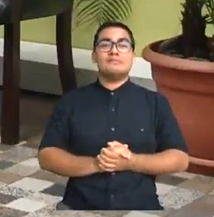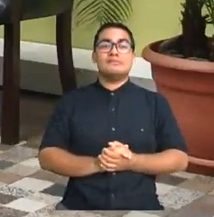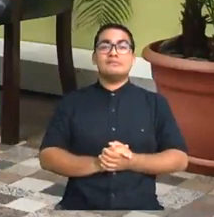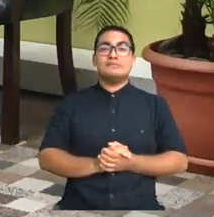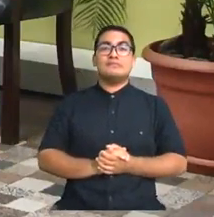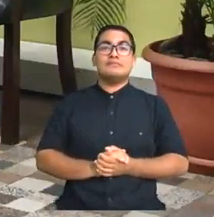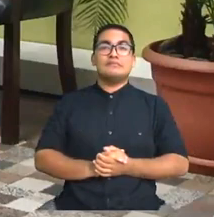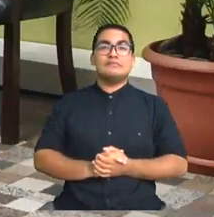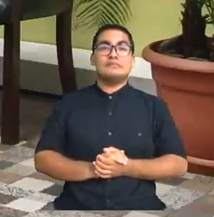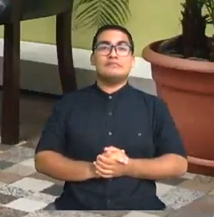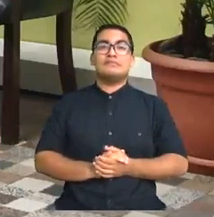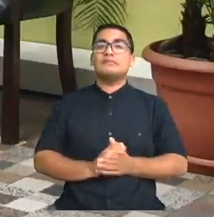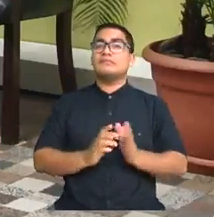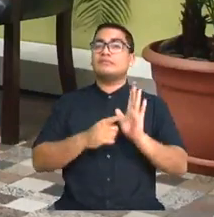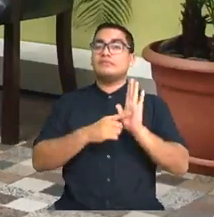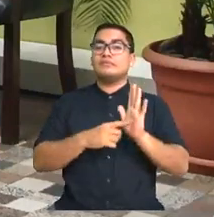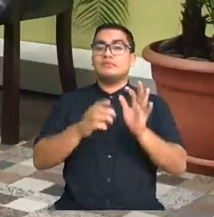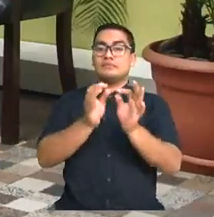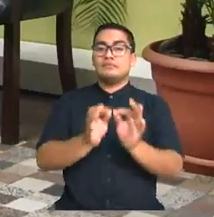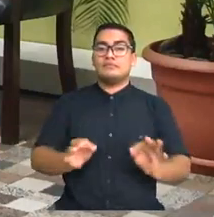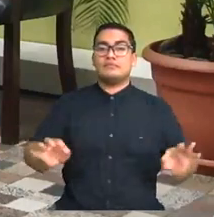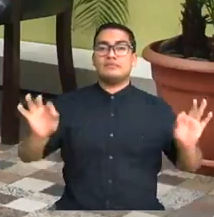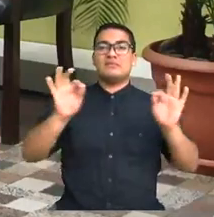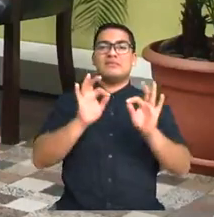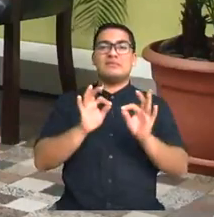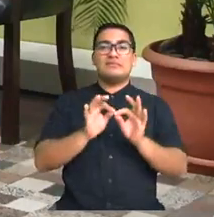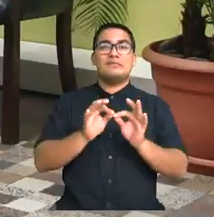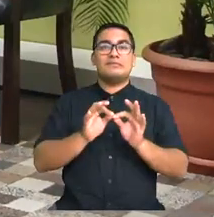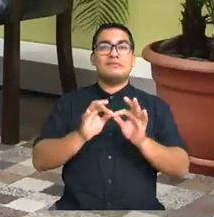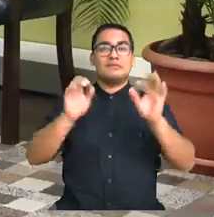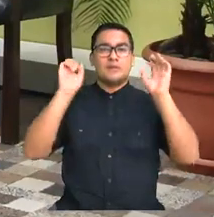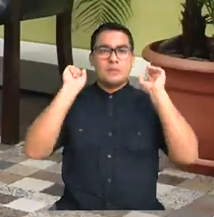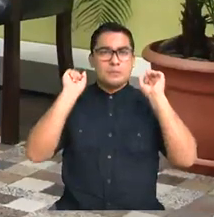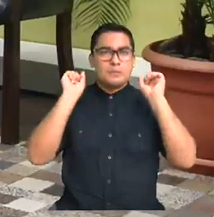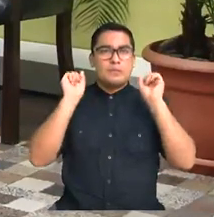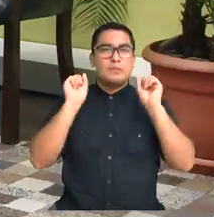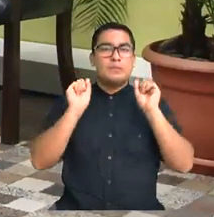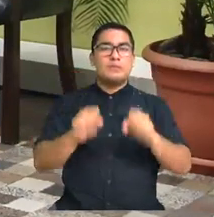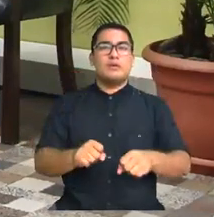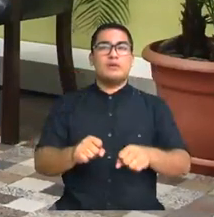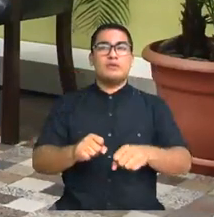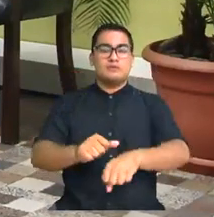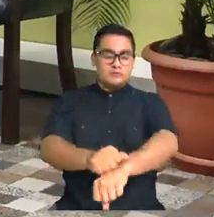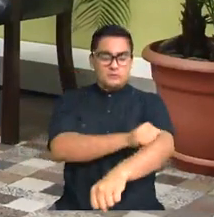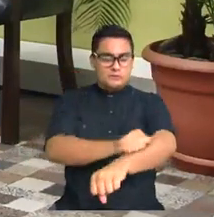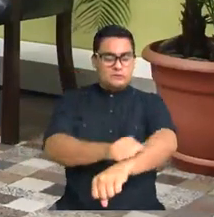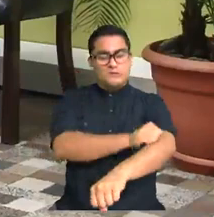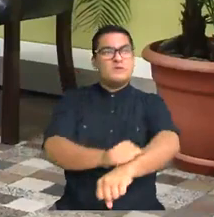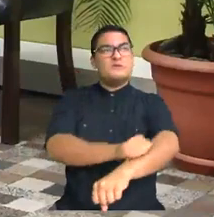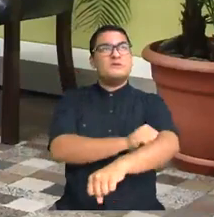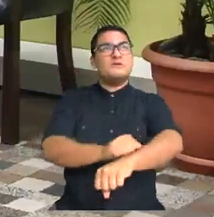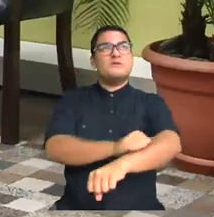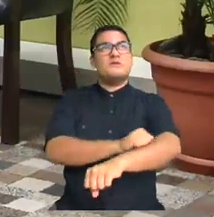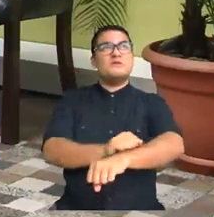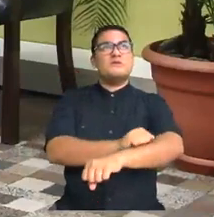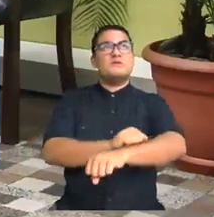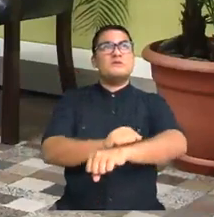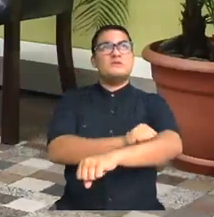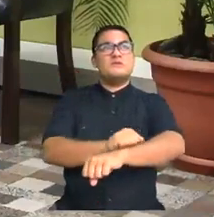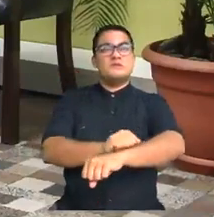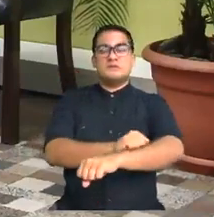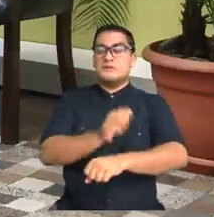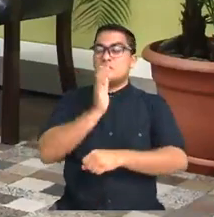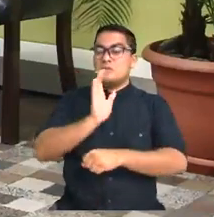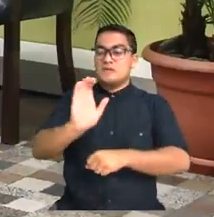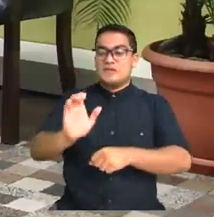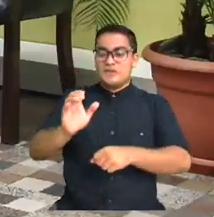fundamental número uno, se podría decir, ¿qué tan recomendable es el usar paste nosotros vemos que a los niños se le, o